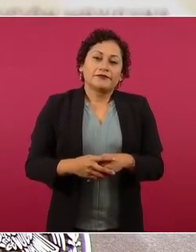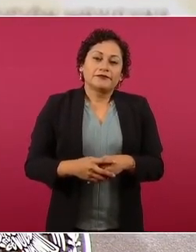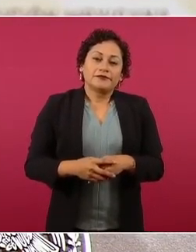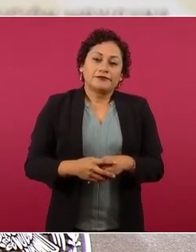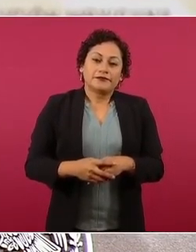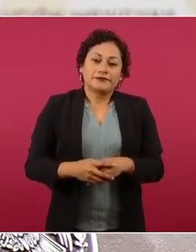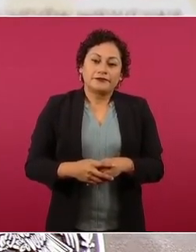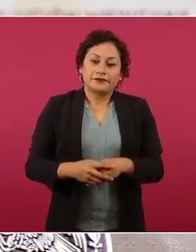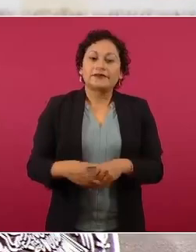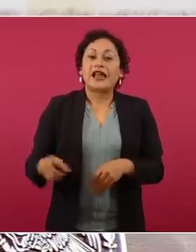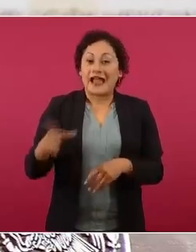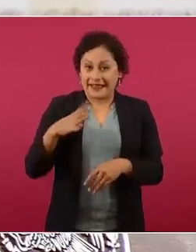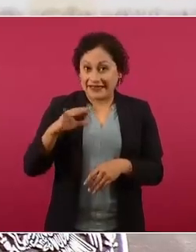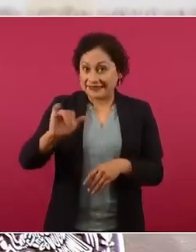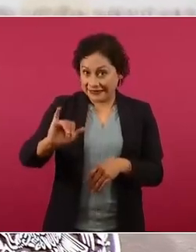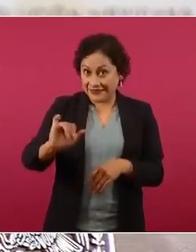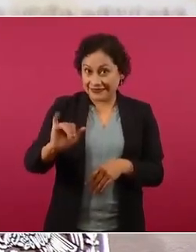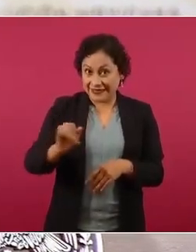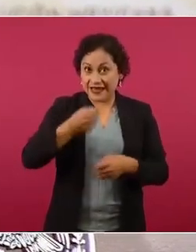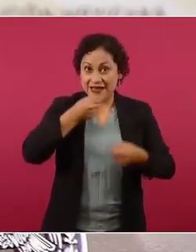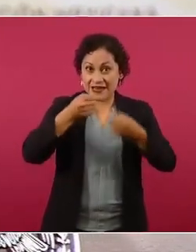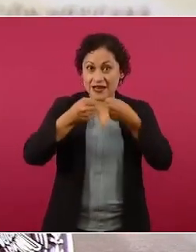Ah, con Gutiérrez Vivó, sí.